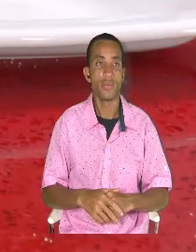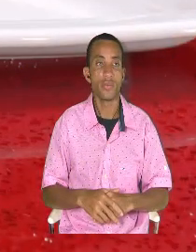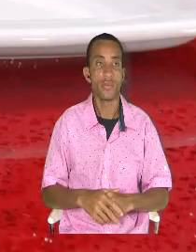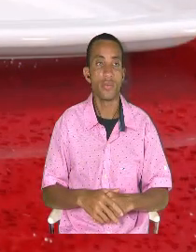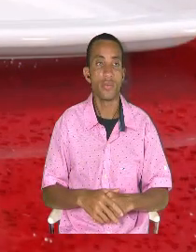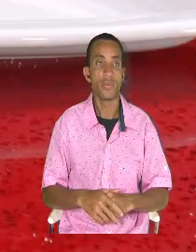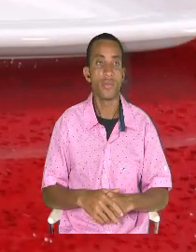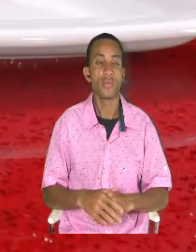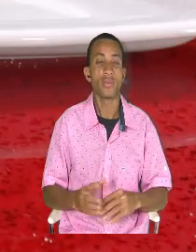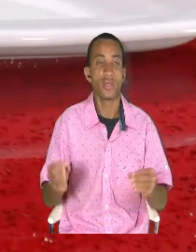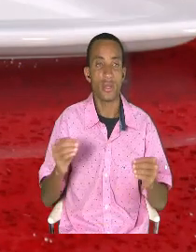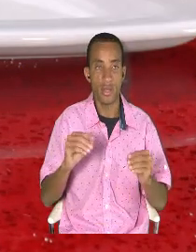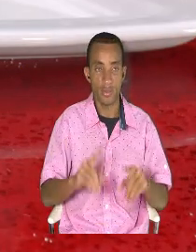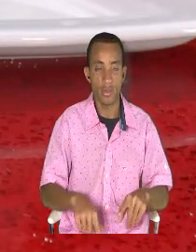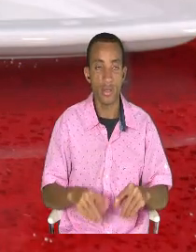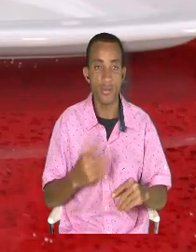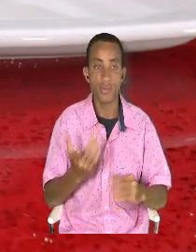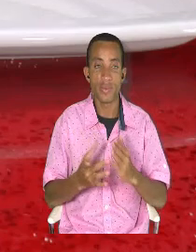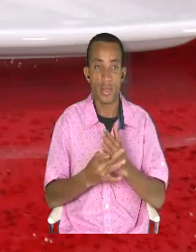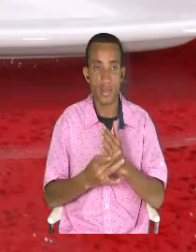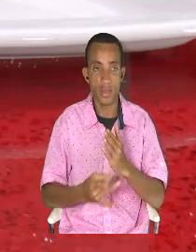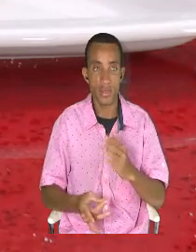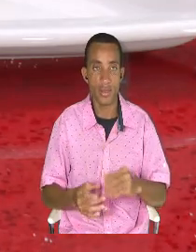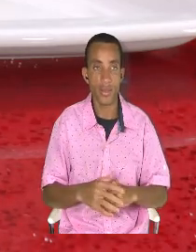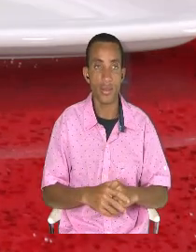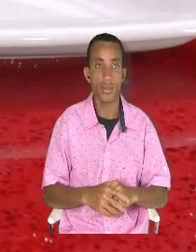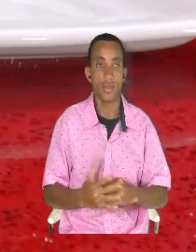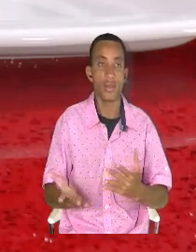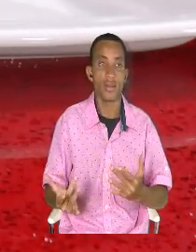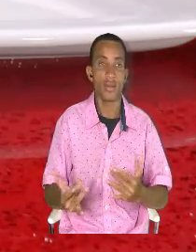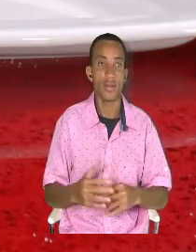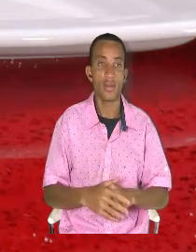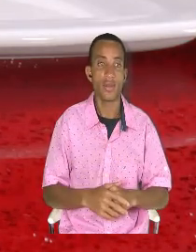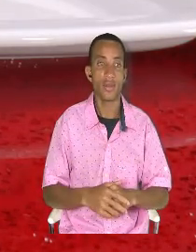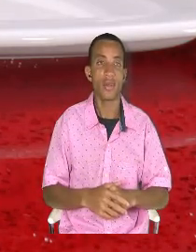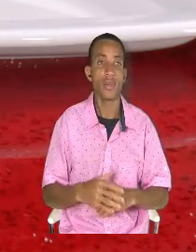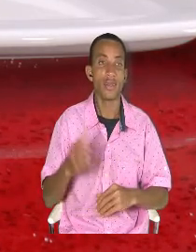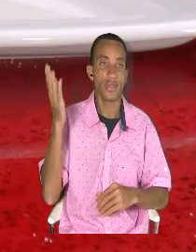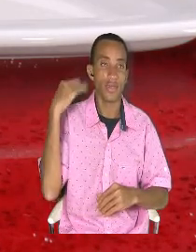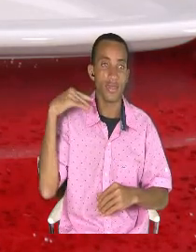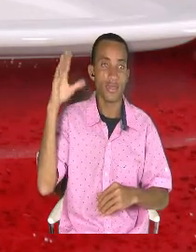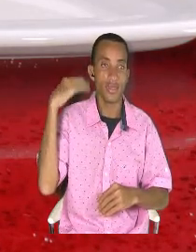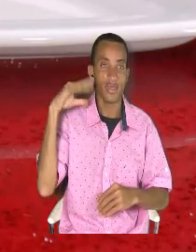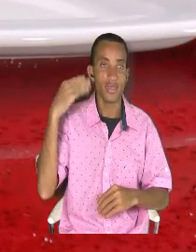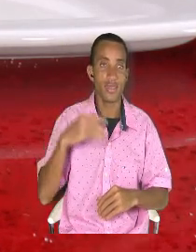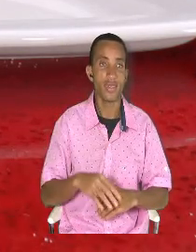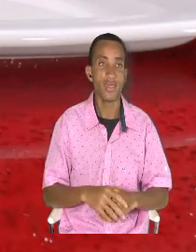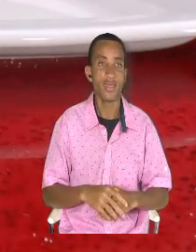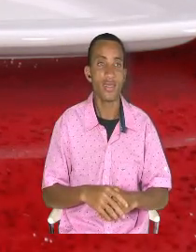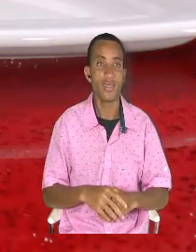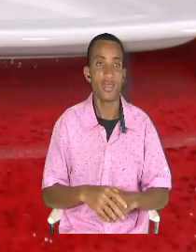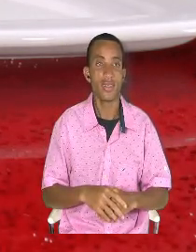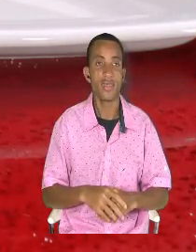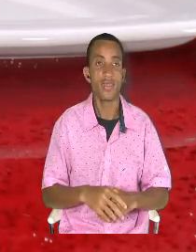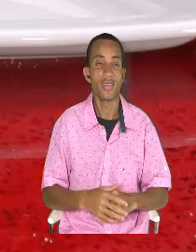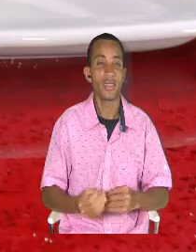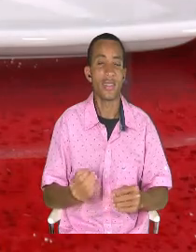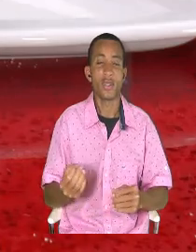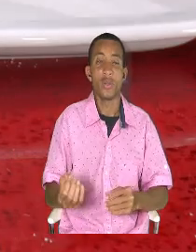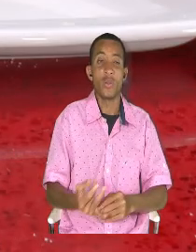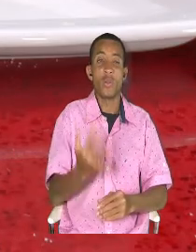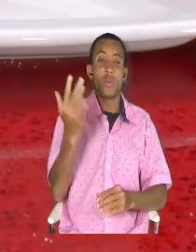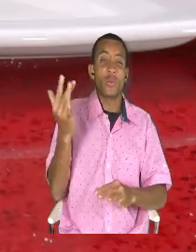poco de aceite. ¿Sí? Esperemos no botar mucho humo porque la última vez que hice un salteado salió humo hasta para que